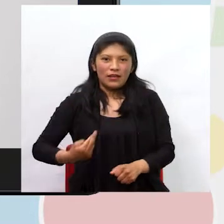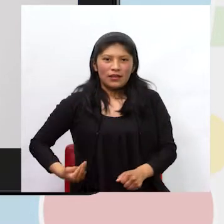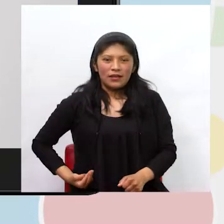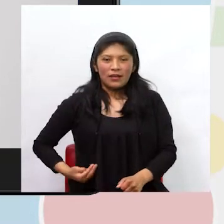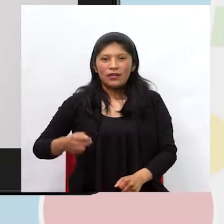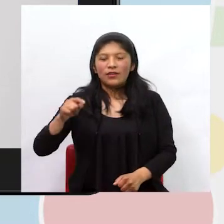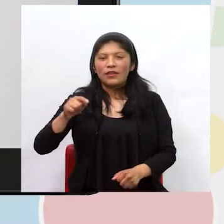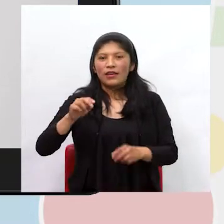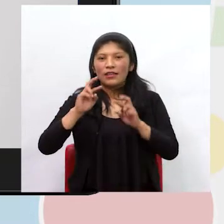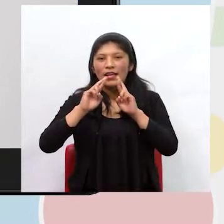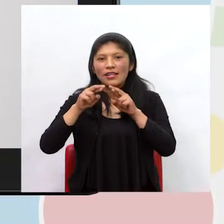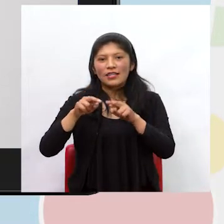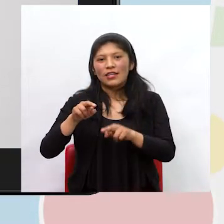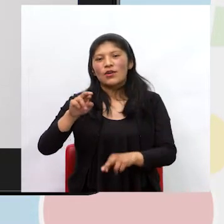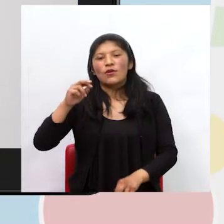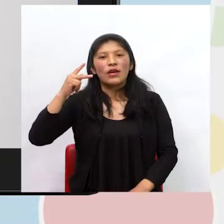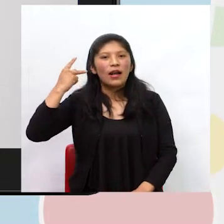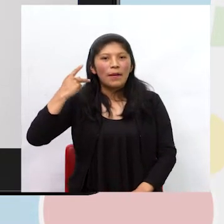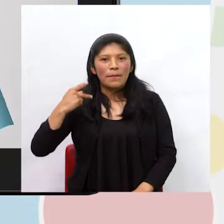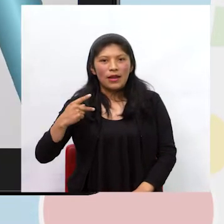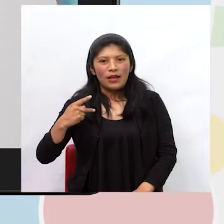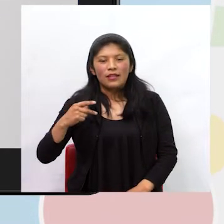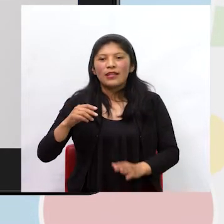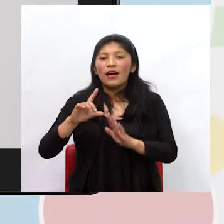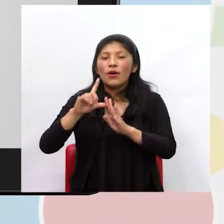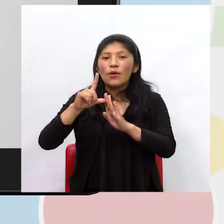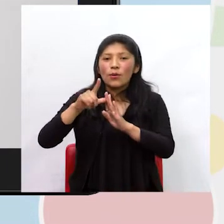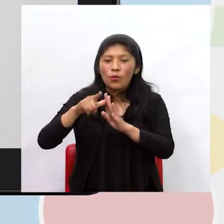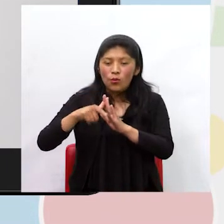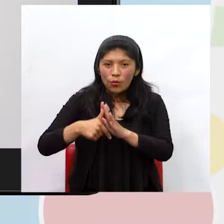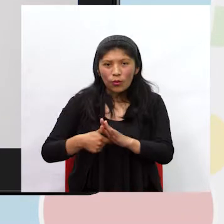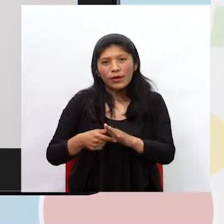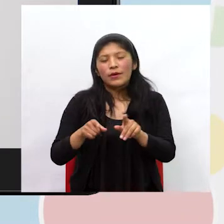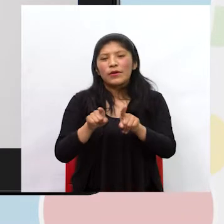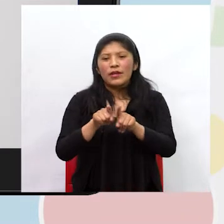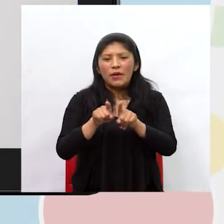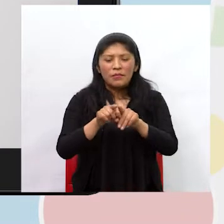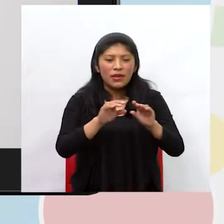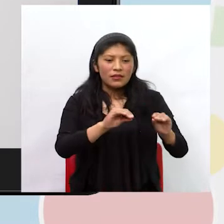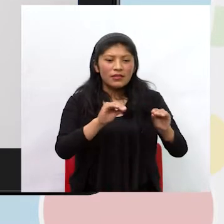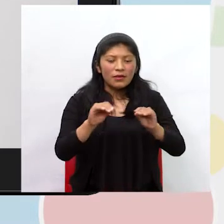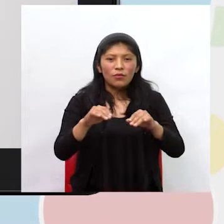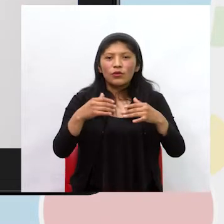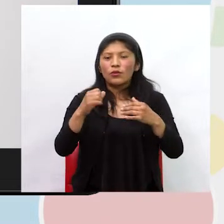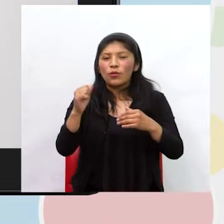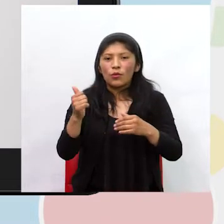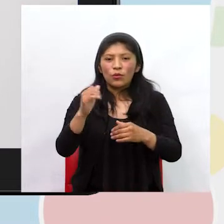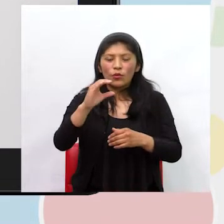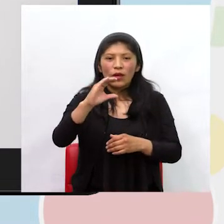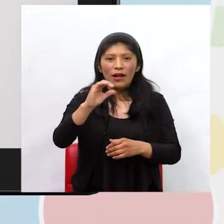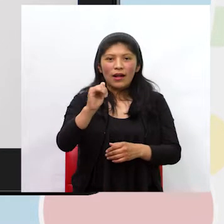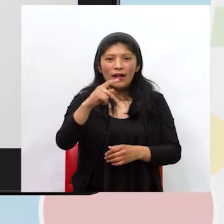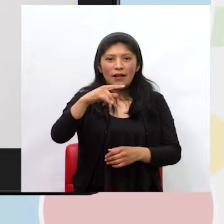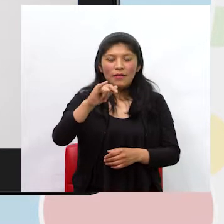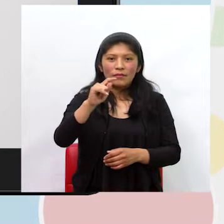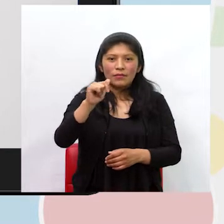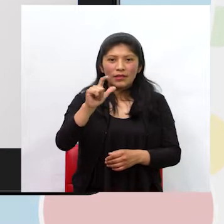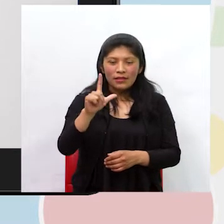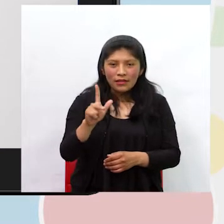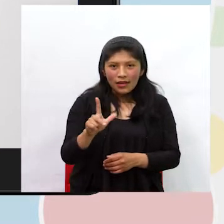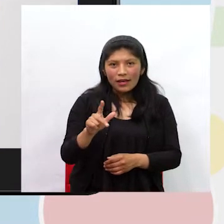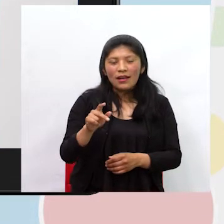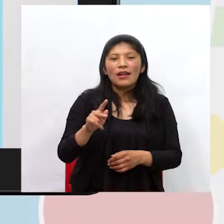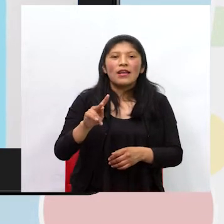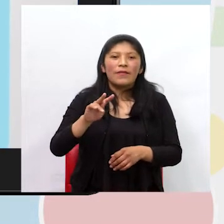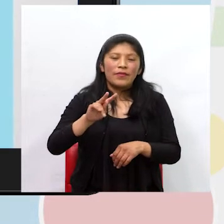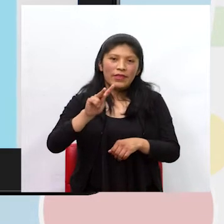Virreinato del Río de la Plata. Seguidamente se establece la Capitanía General de